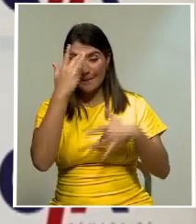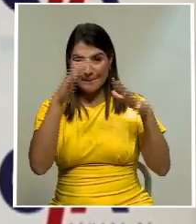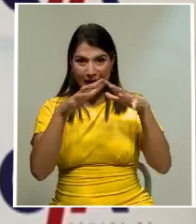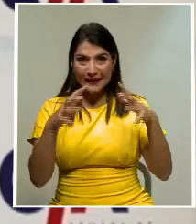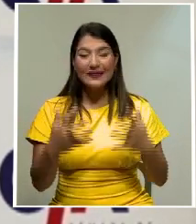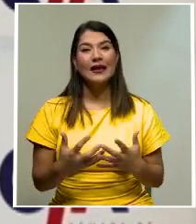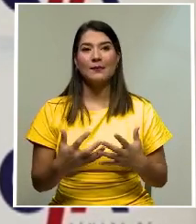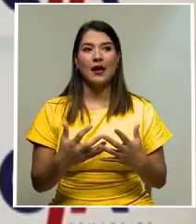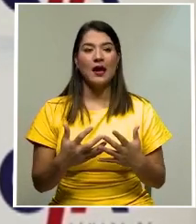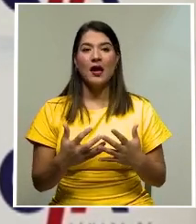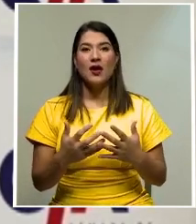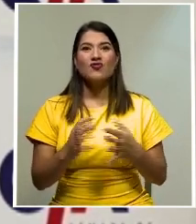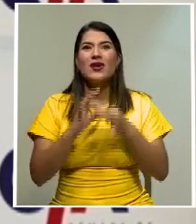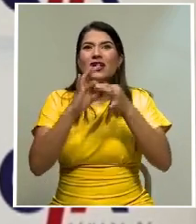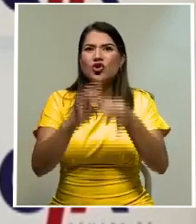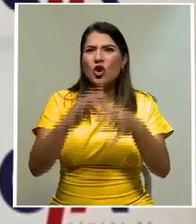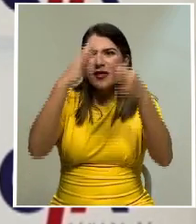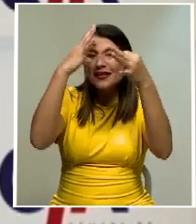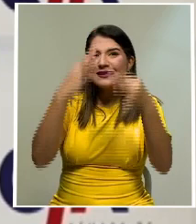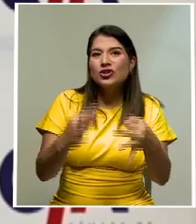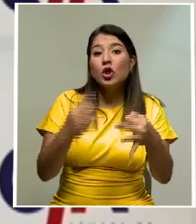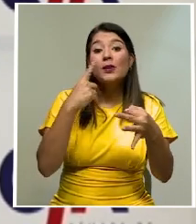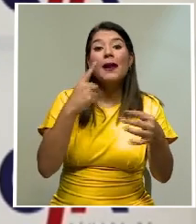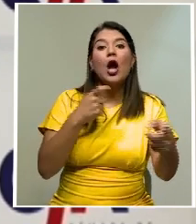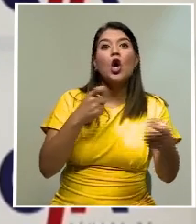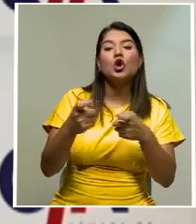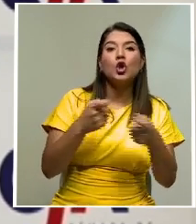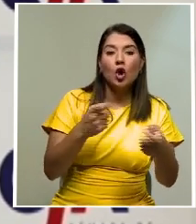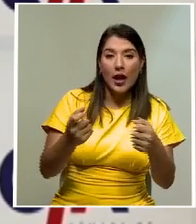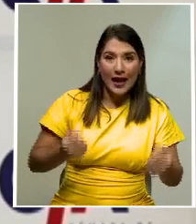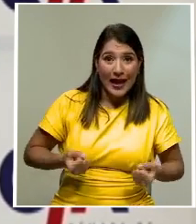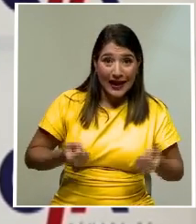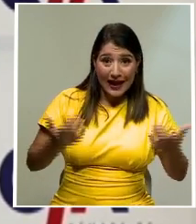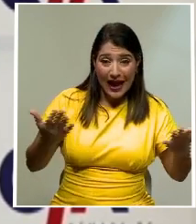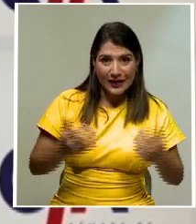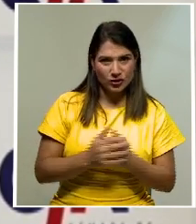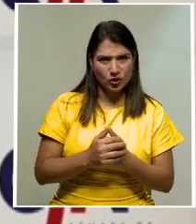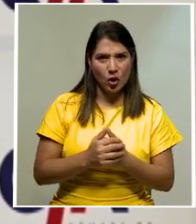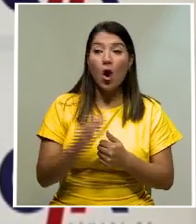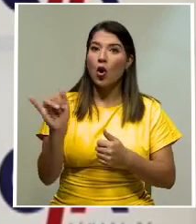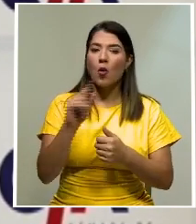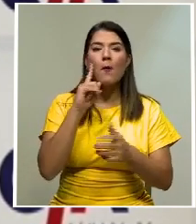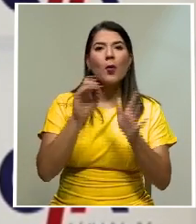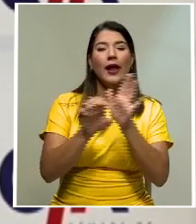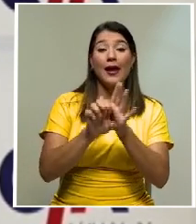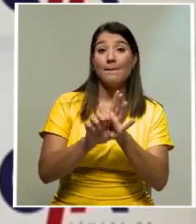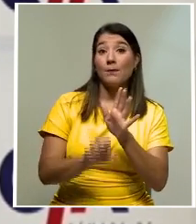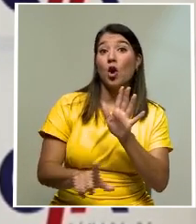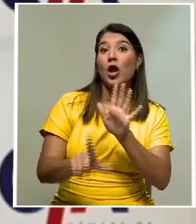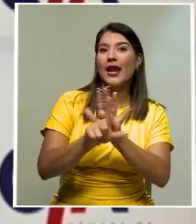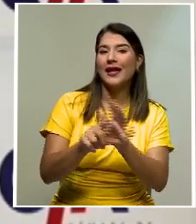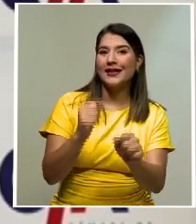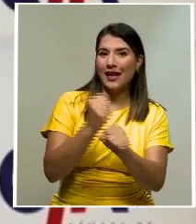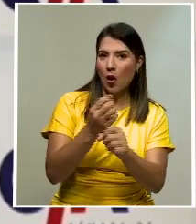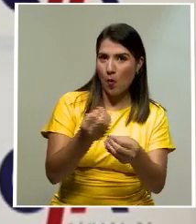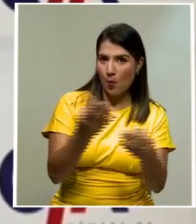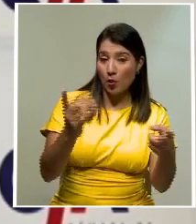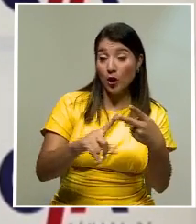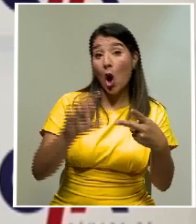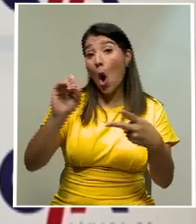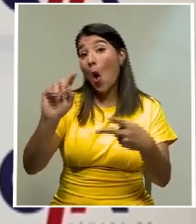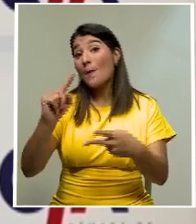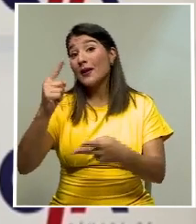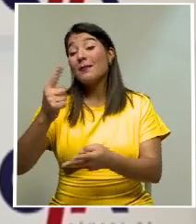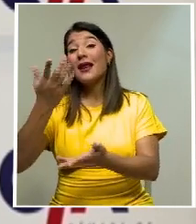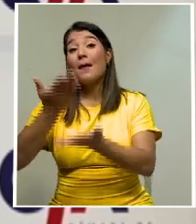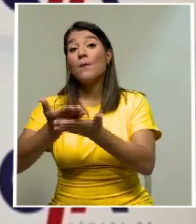para controlar y reducir el crecimiento del gasto público, como es la Ley de Empleo Público, así como la primera propuesta para un